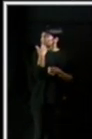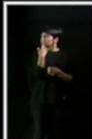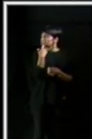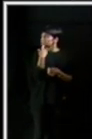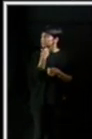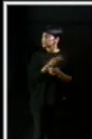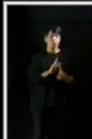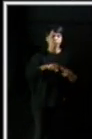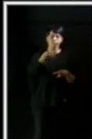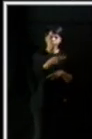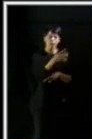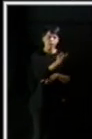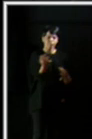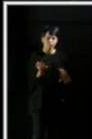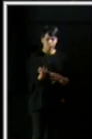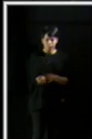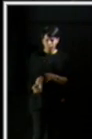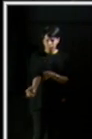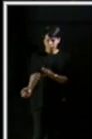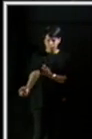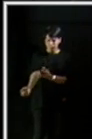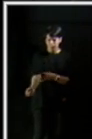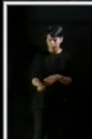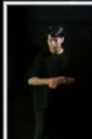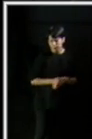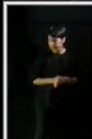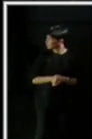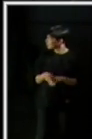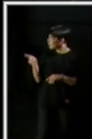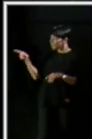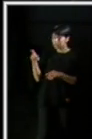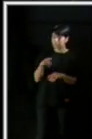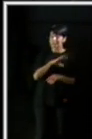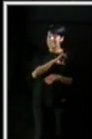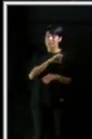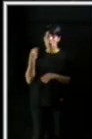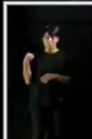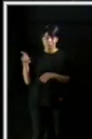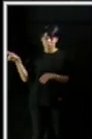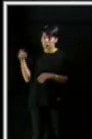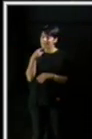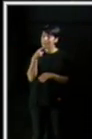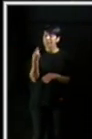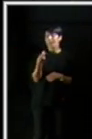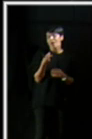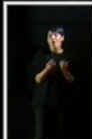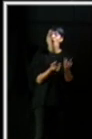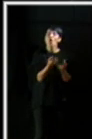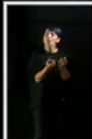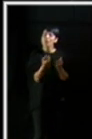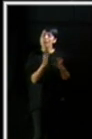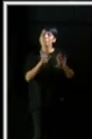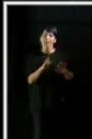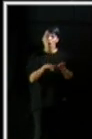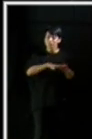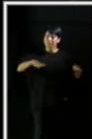luego tenemos él aquí este señor que dice que cocina sin limpiar la tabla a qué me refiero con esto